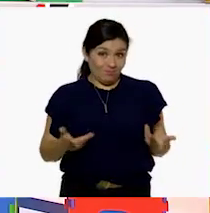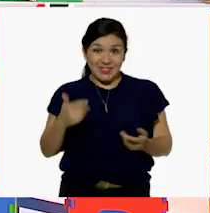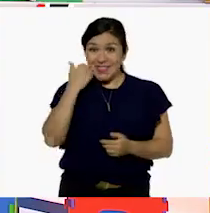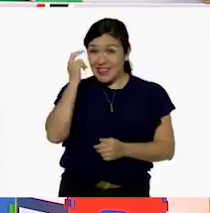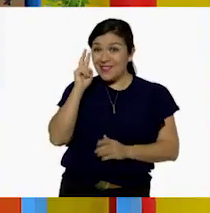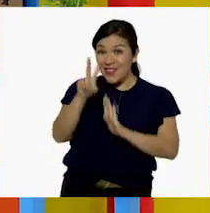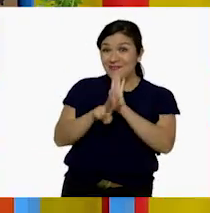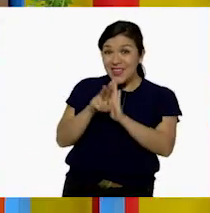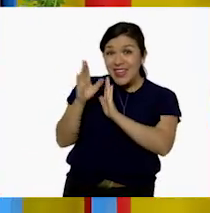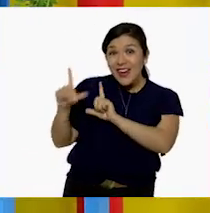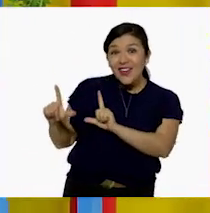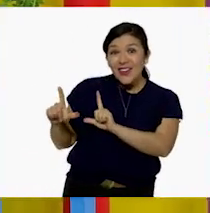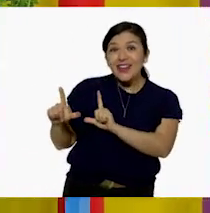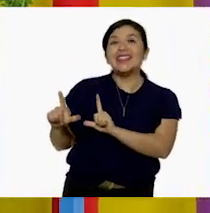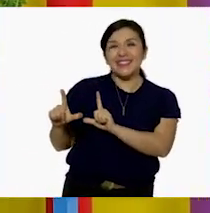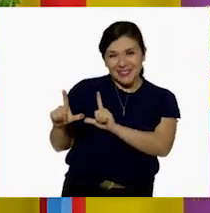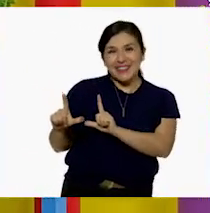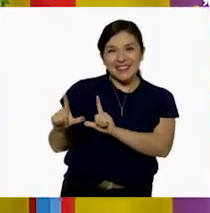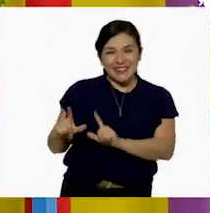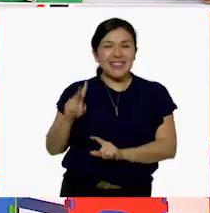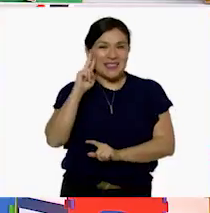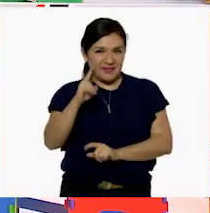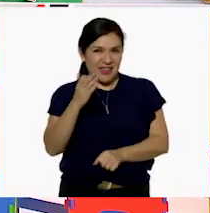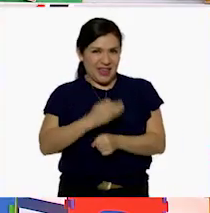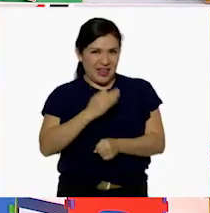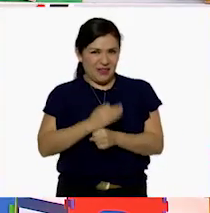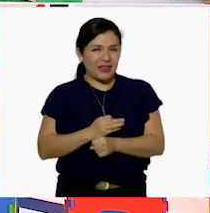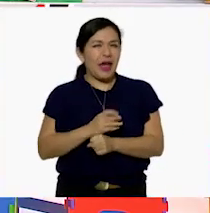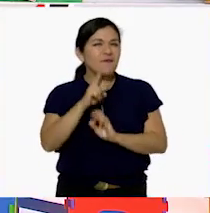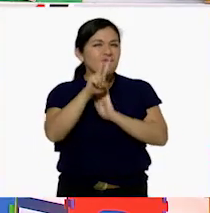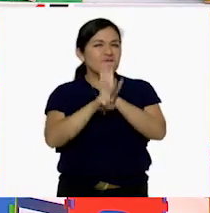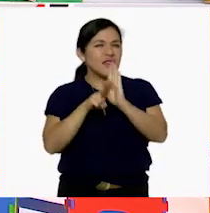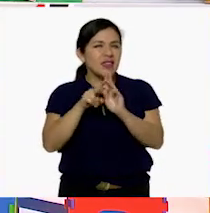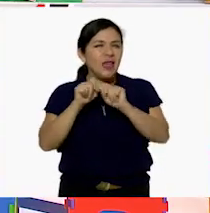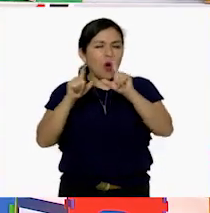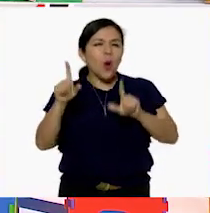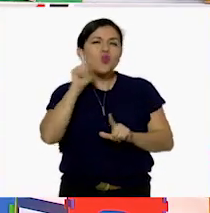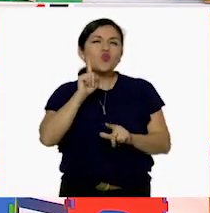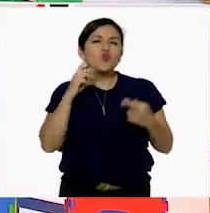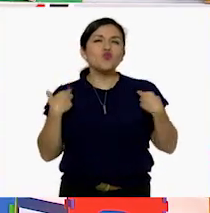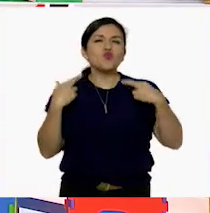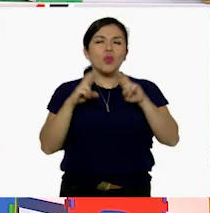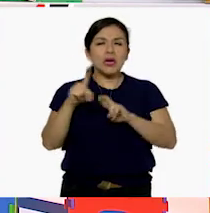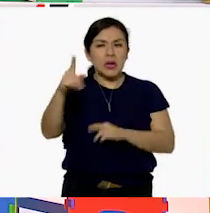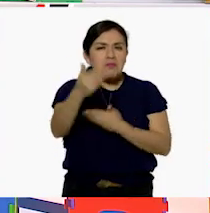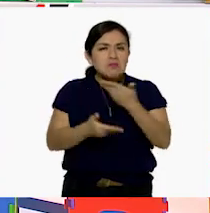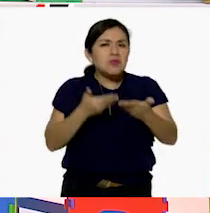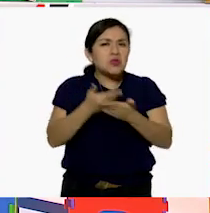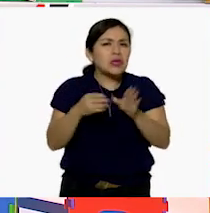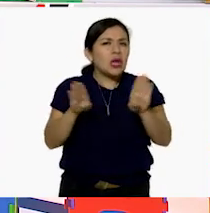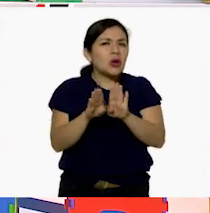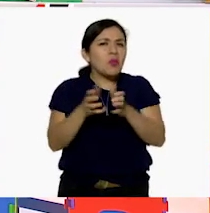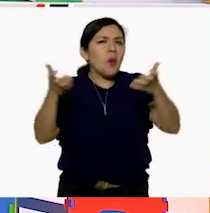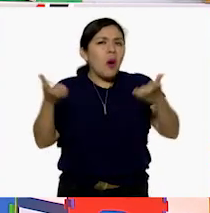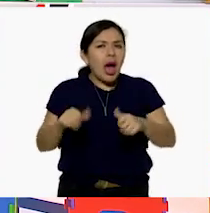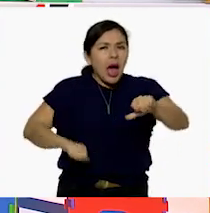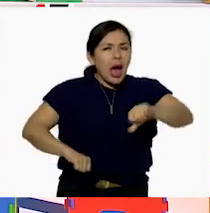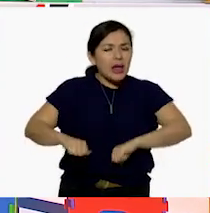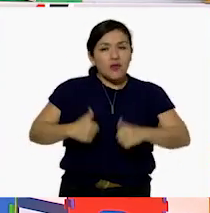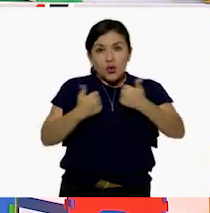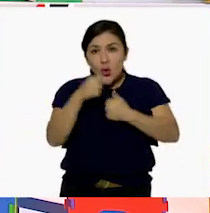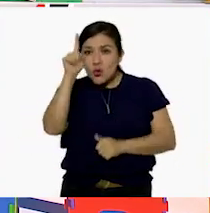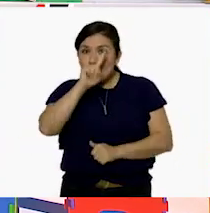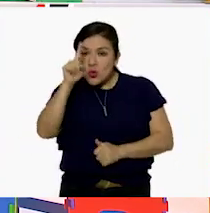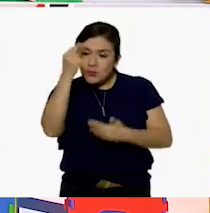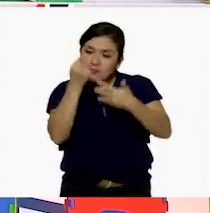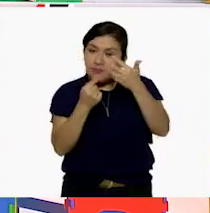ver un video, Pepe? Sí. Bueno, ¿qué te parece si vamos a ver el video de una maestra donde nos va a proponer algunas acciones y nos va a dar